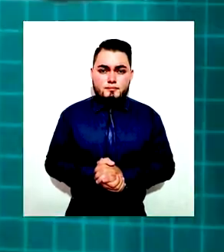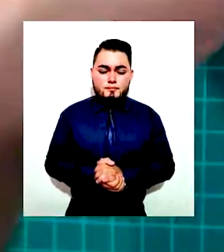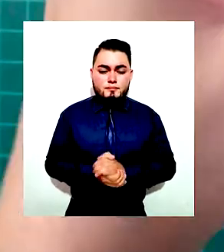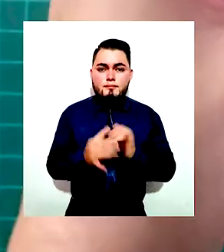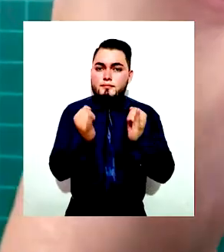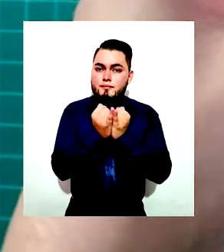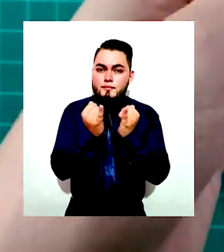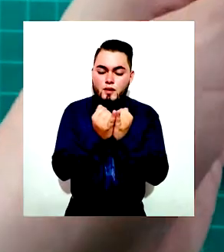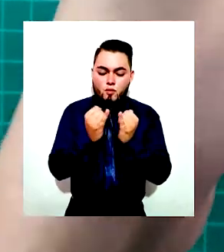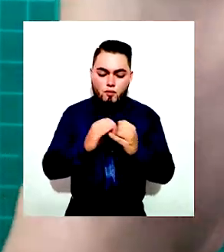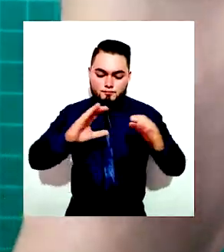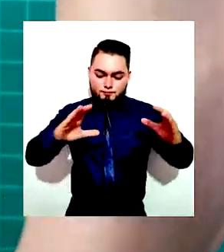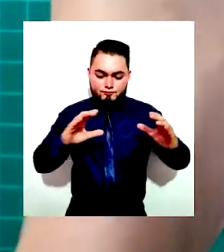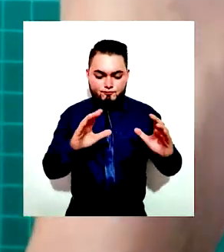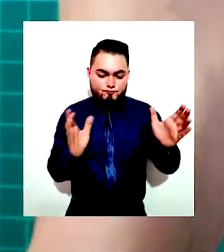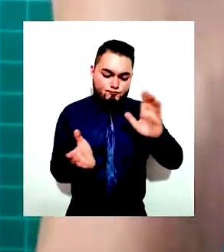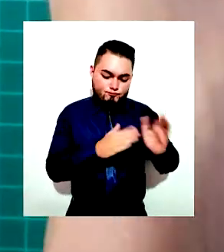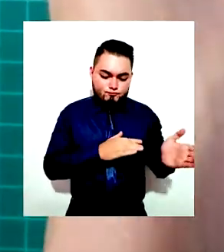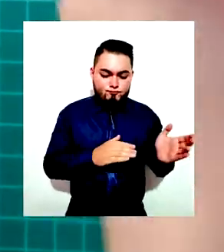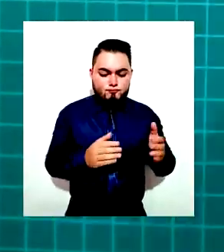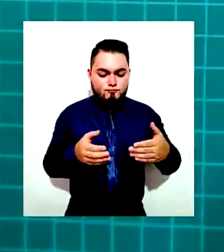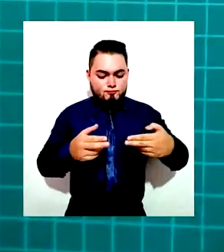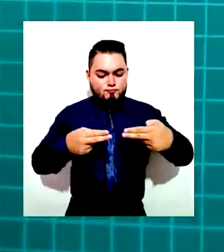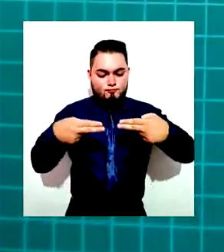Haz lo mismo del otro lado.